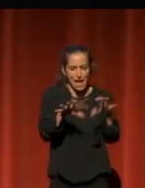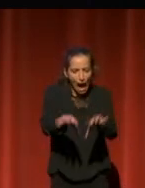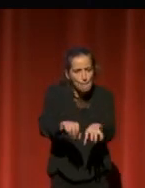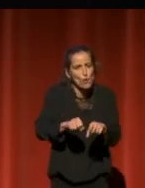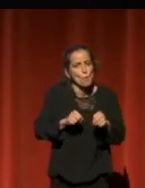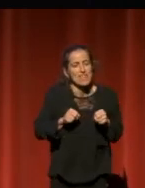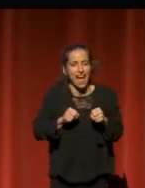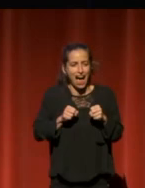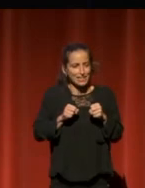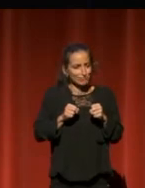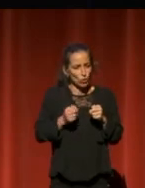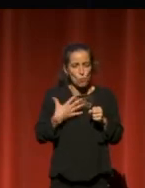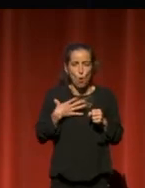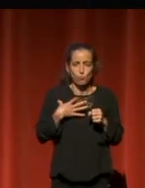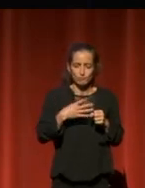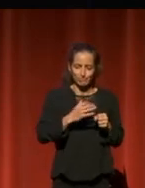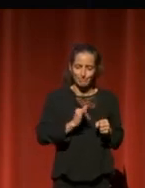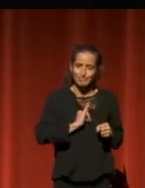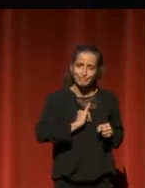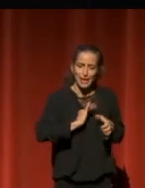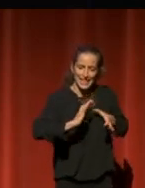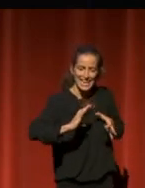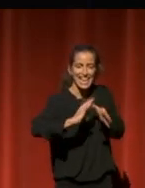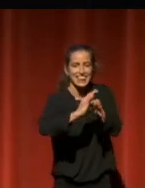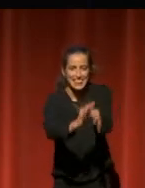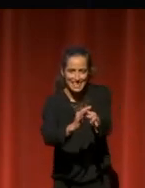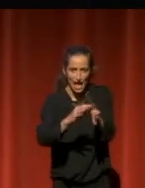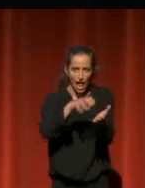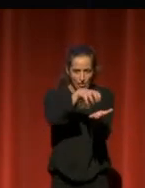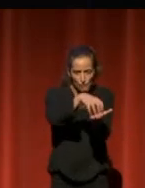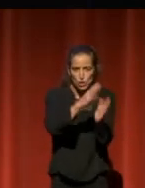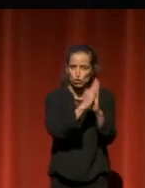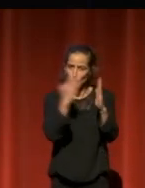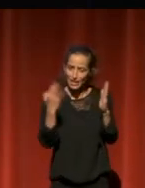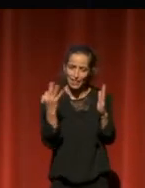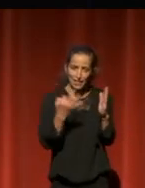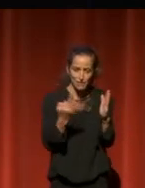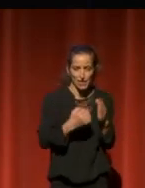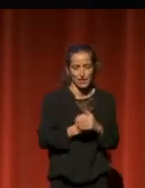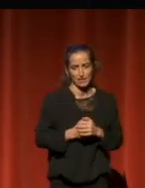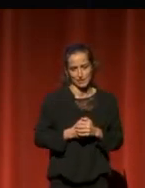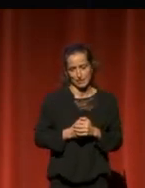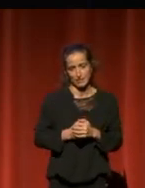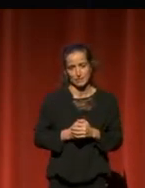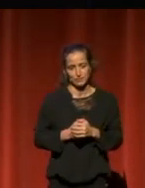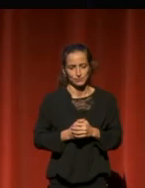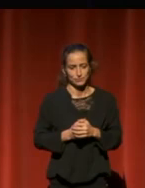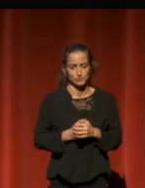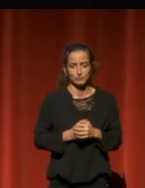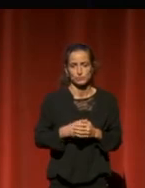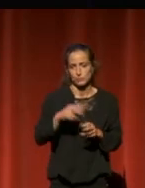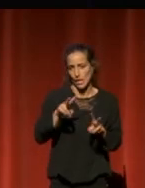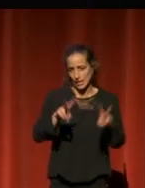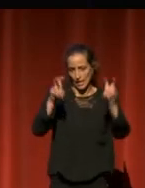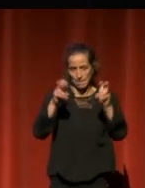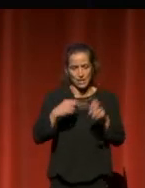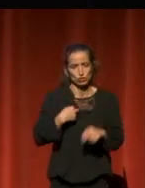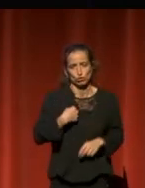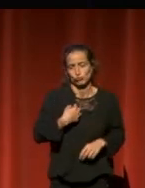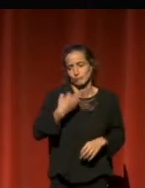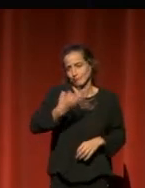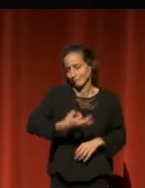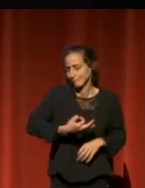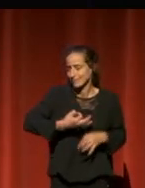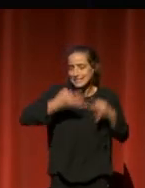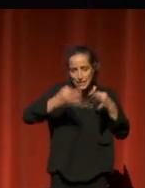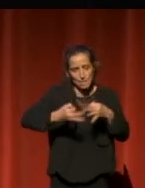que sentir la pertenencia a la biblioteca. Más allá de sentirse, y aquí hay una cuestión que yo siempre hablo en relación con la